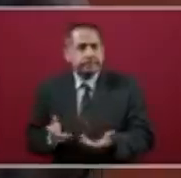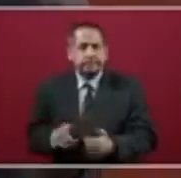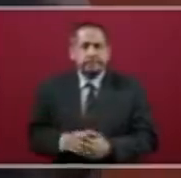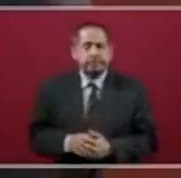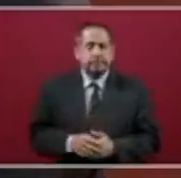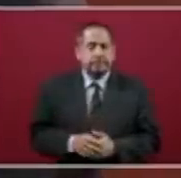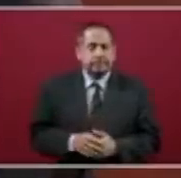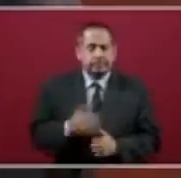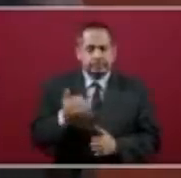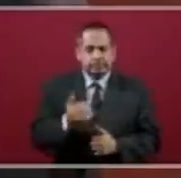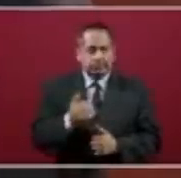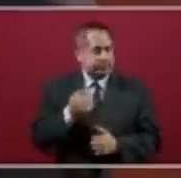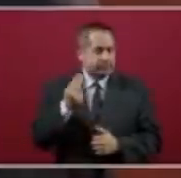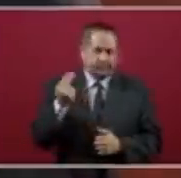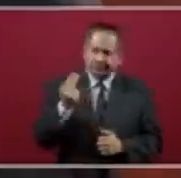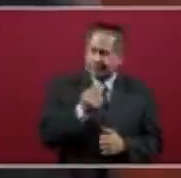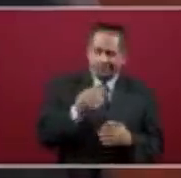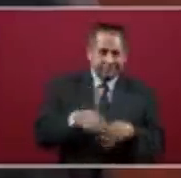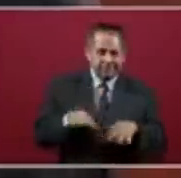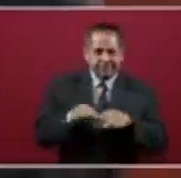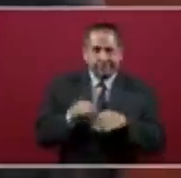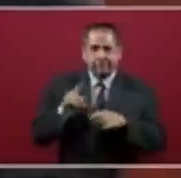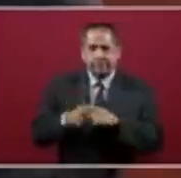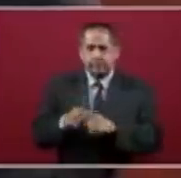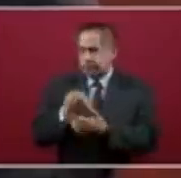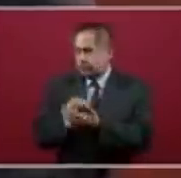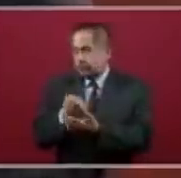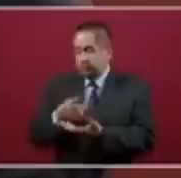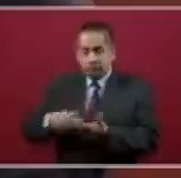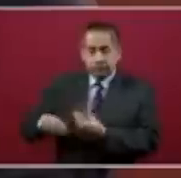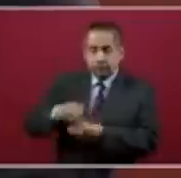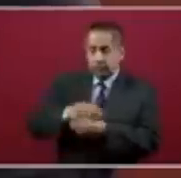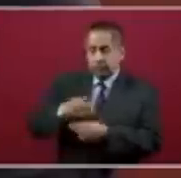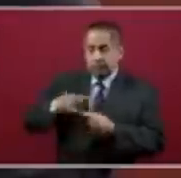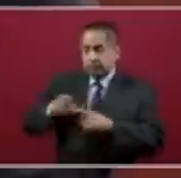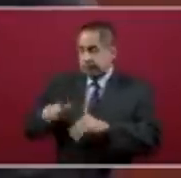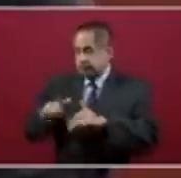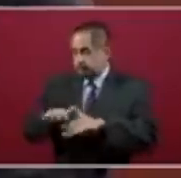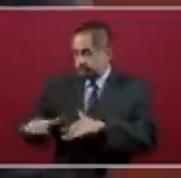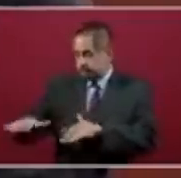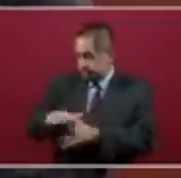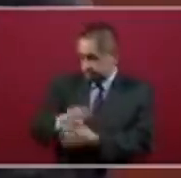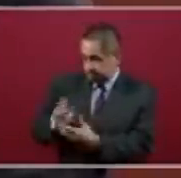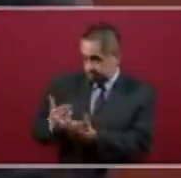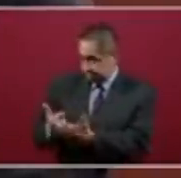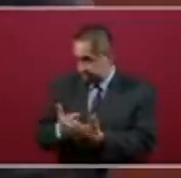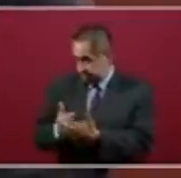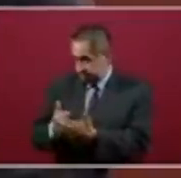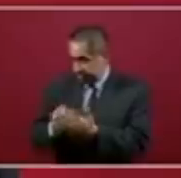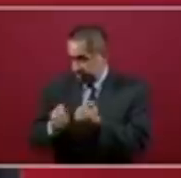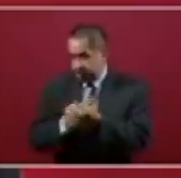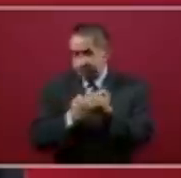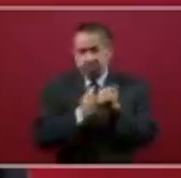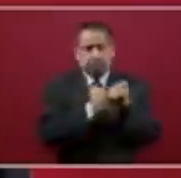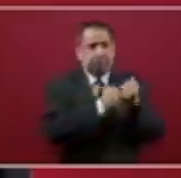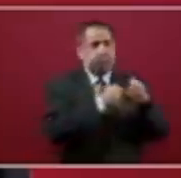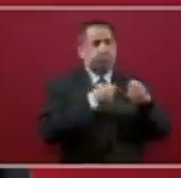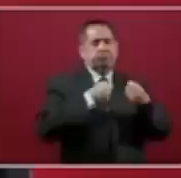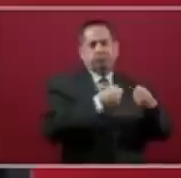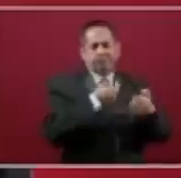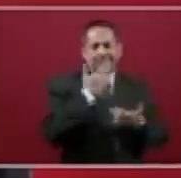Y es fundamental la economía de la gente, la